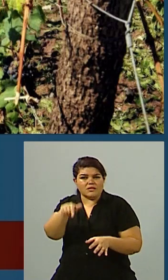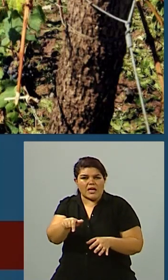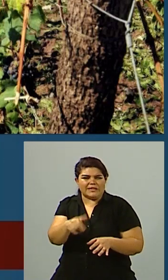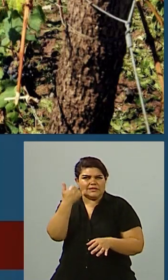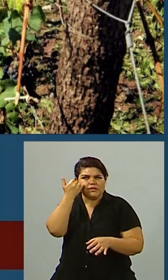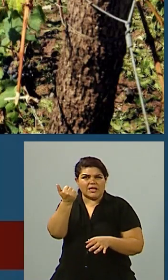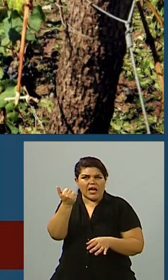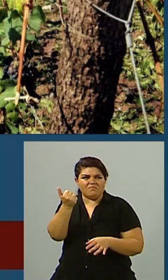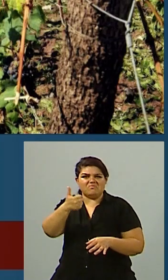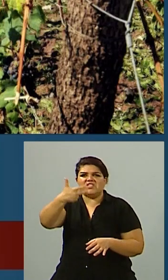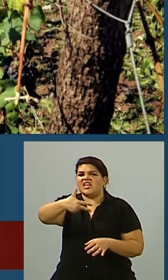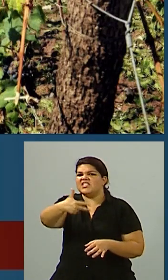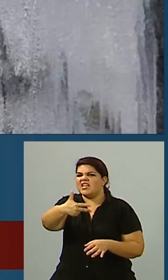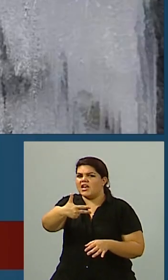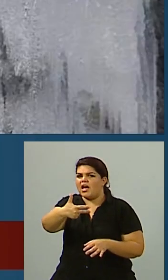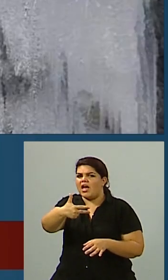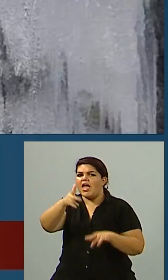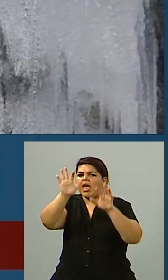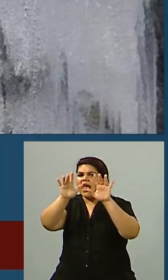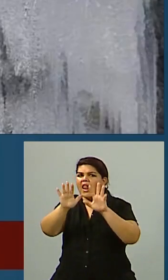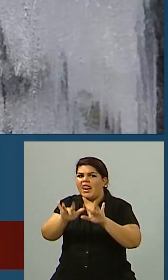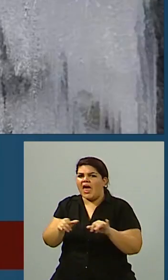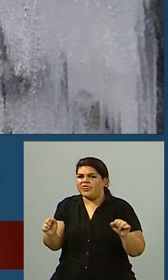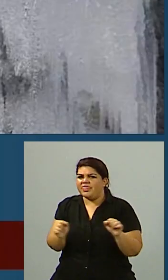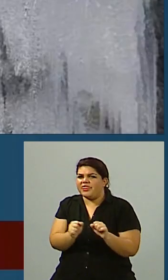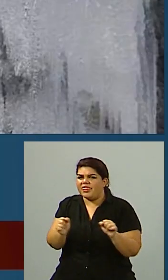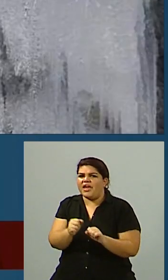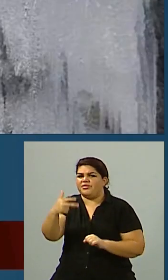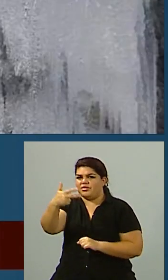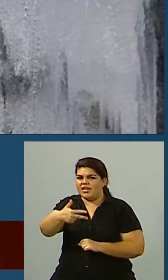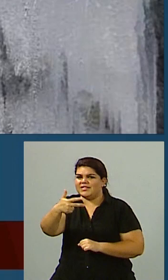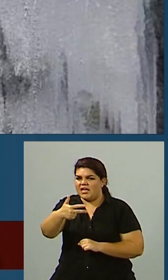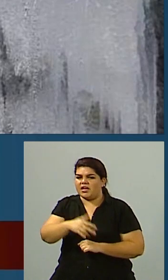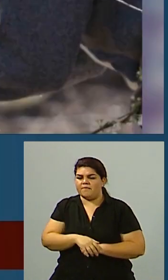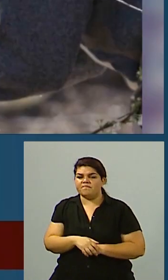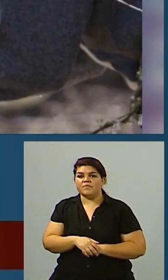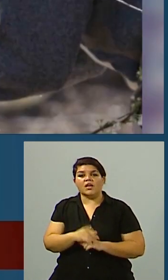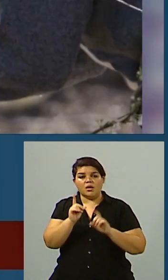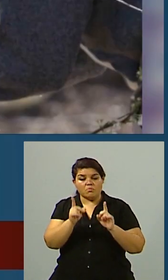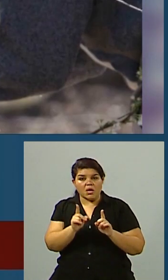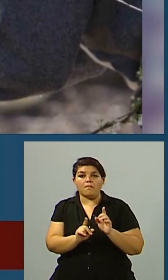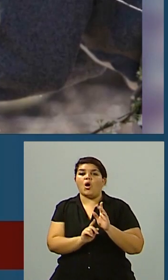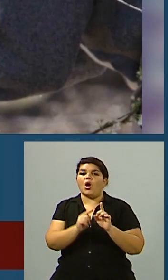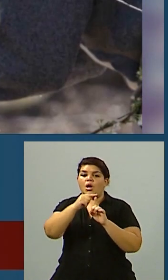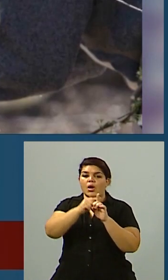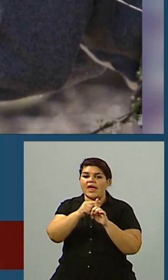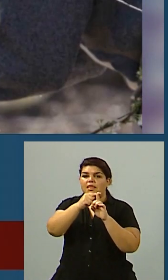helada significativa, digamos, ¿no? Dentro de la magnitud en la que se han presentado este año las